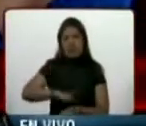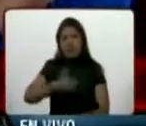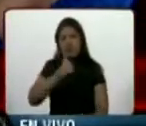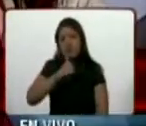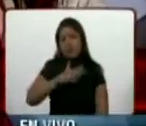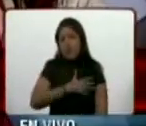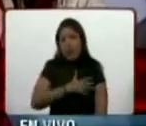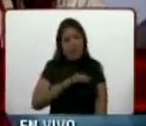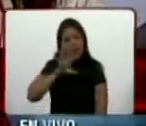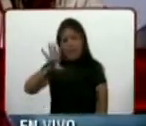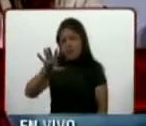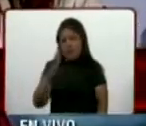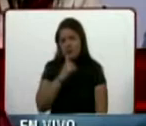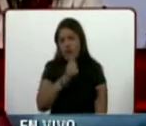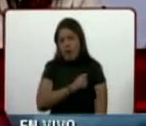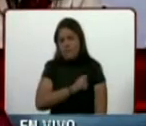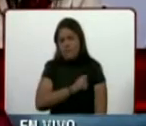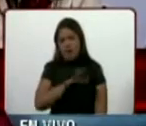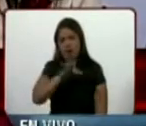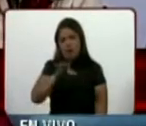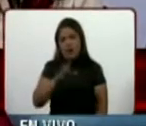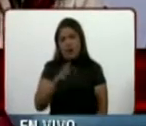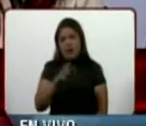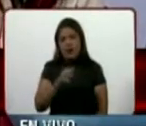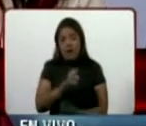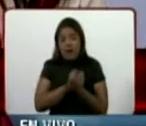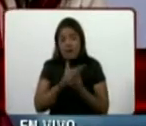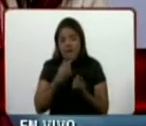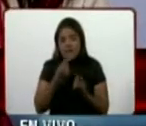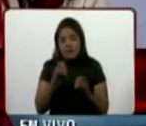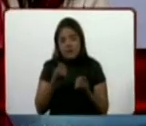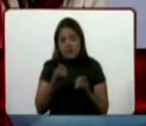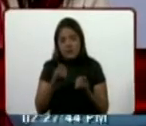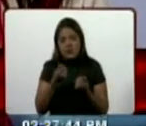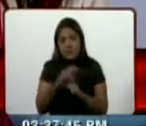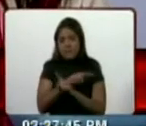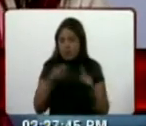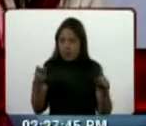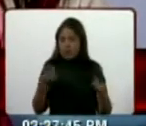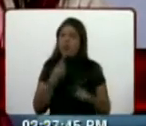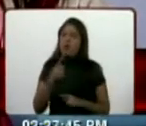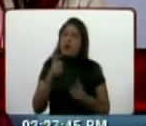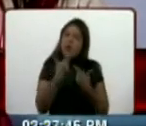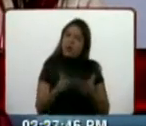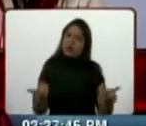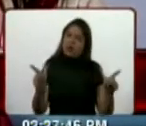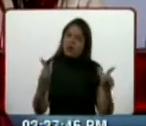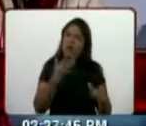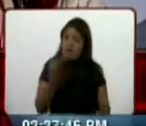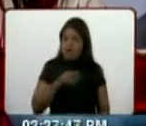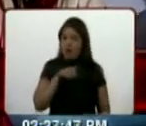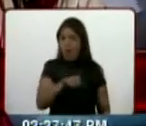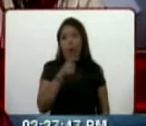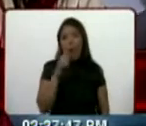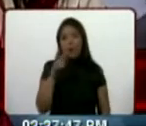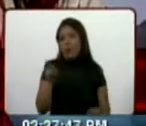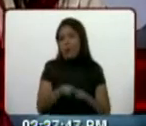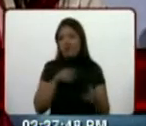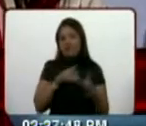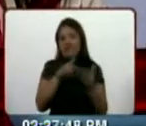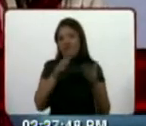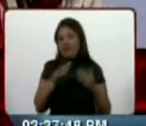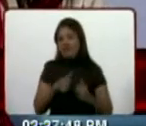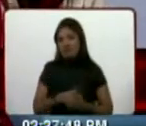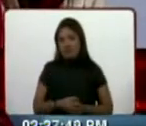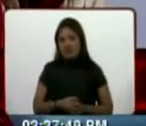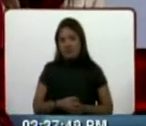a la patria, ama esto. Talento sin probidad es un azote, decía el Libertador, él es un verdadero azote. Sobre todo un